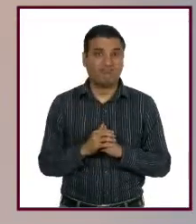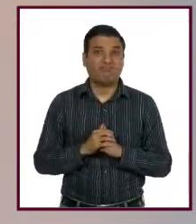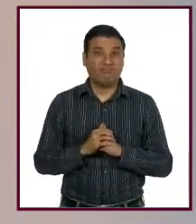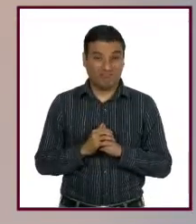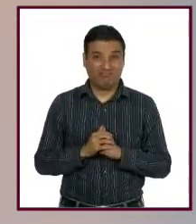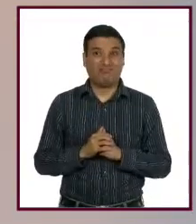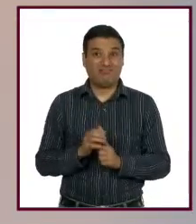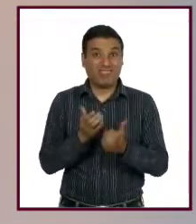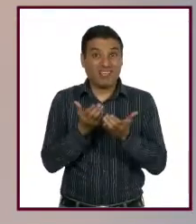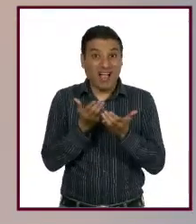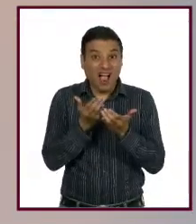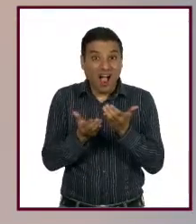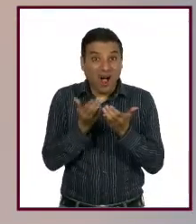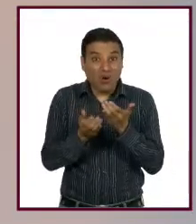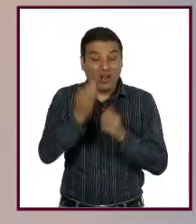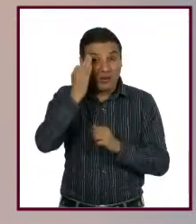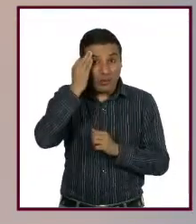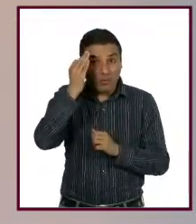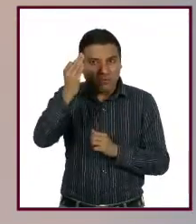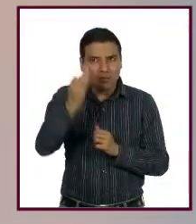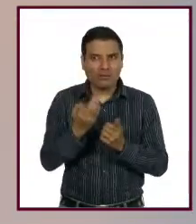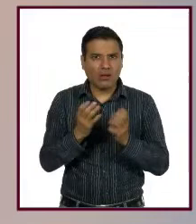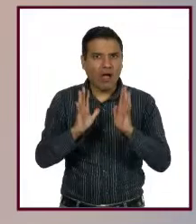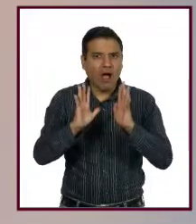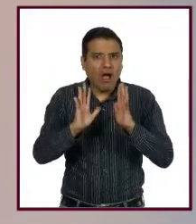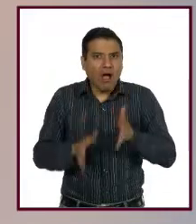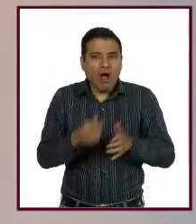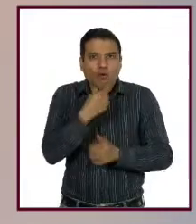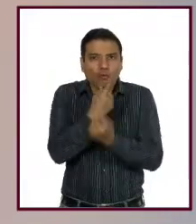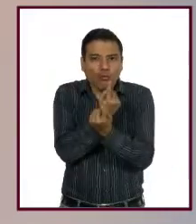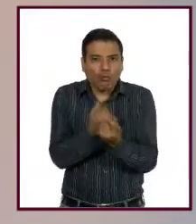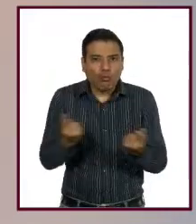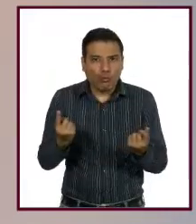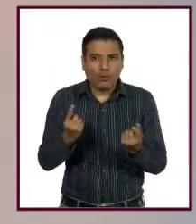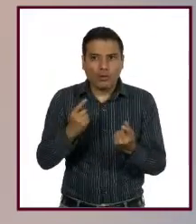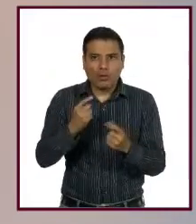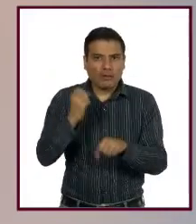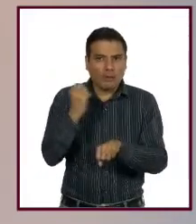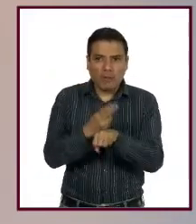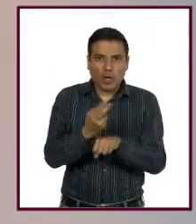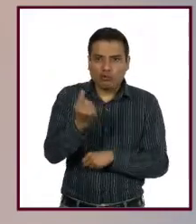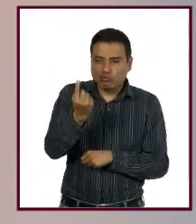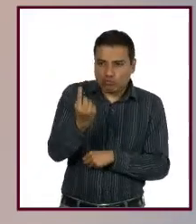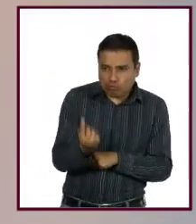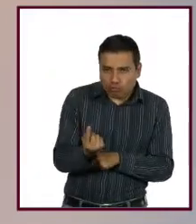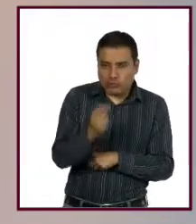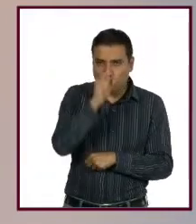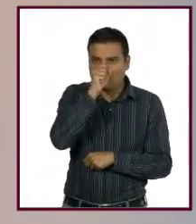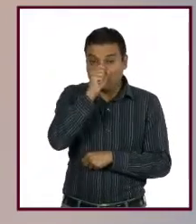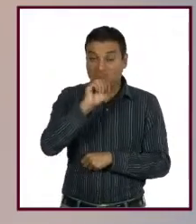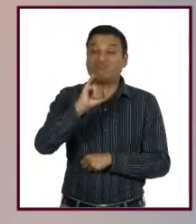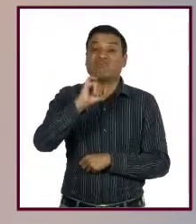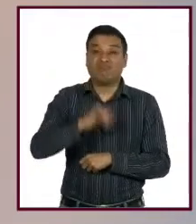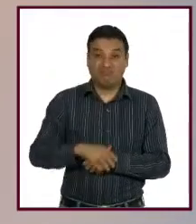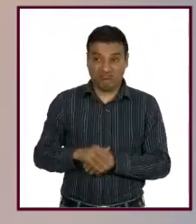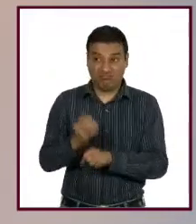un fenómeno que se está estudiando y que la evidencia de las últimas encuestas y de los